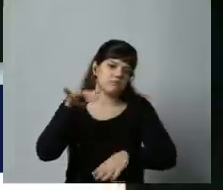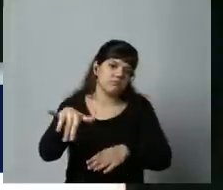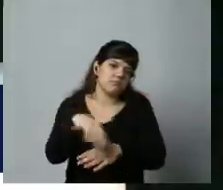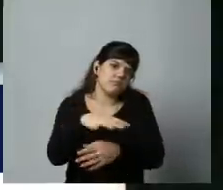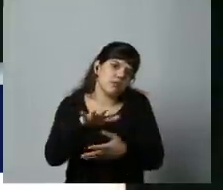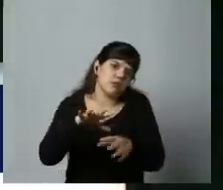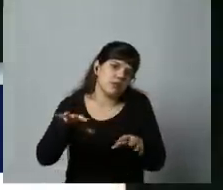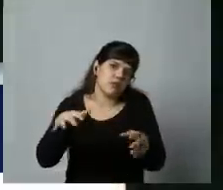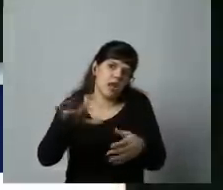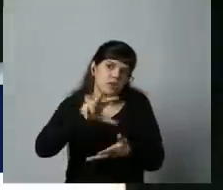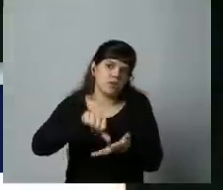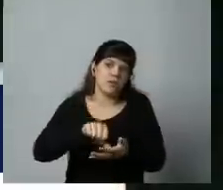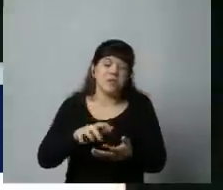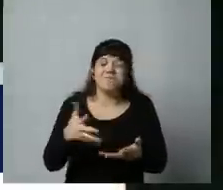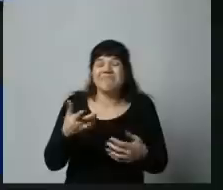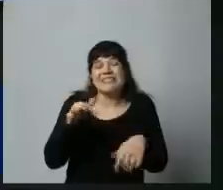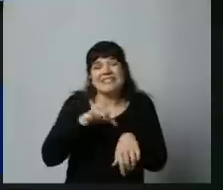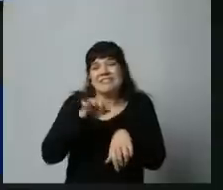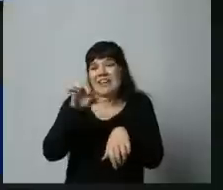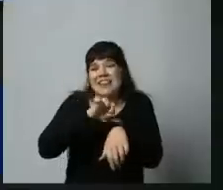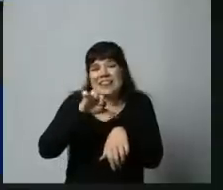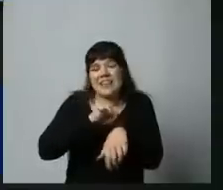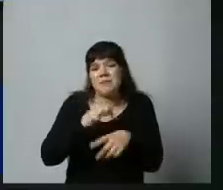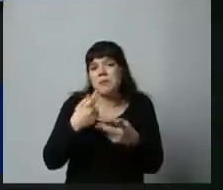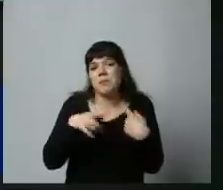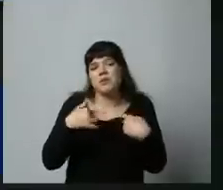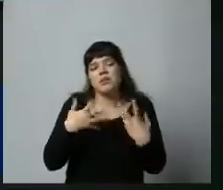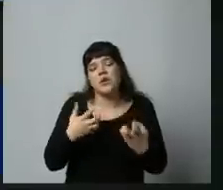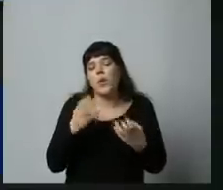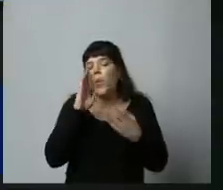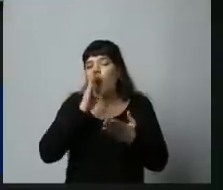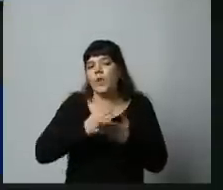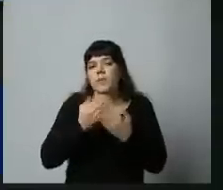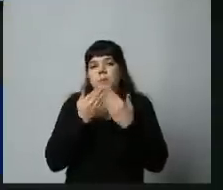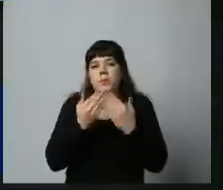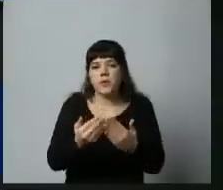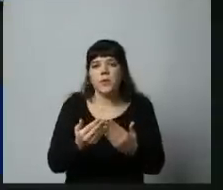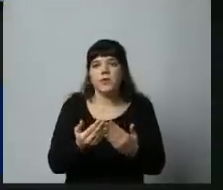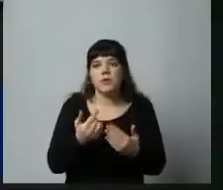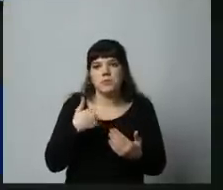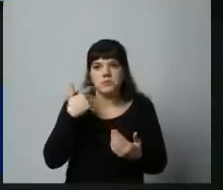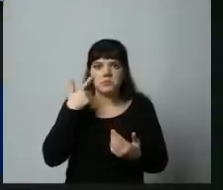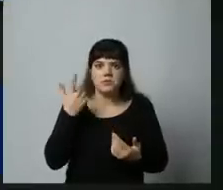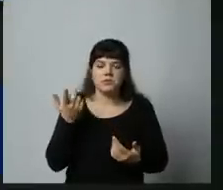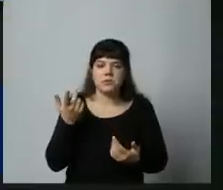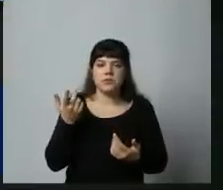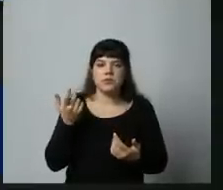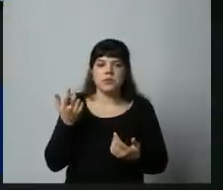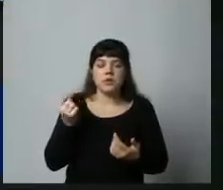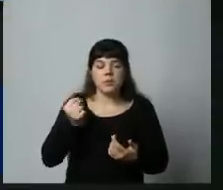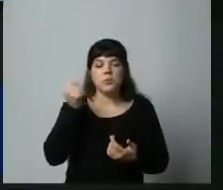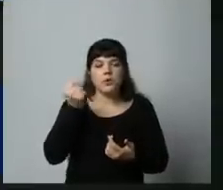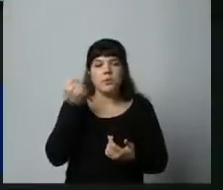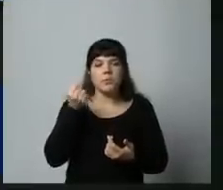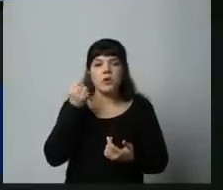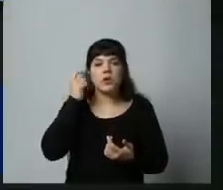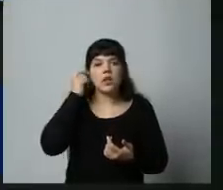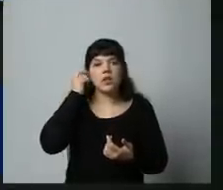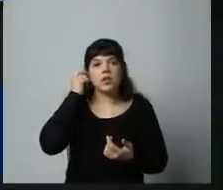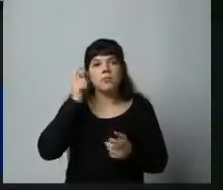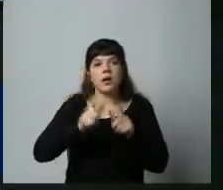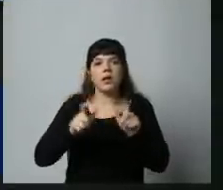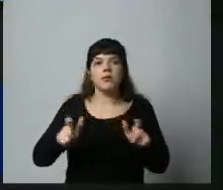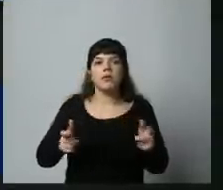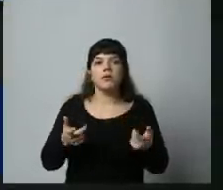cartera de tierra nos estamos quedando sin tiempo Silvana pero quiero hacerte Una última pregunta porque me parece que además es muy importante para la gente que está siendo